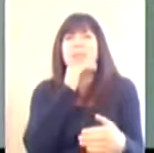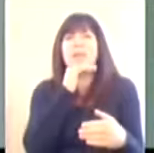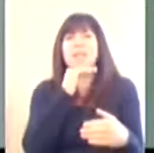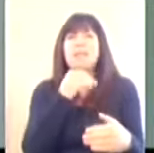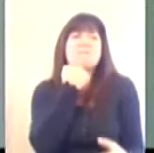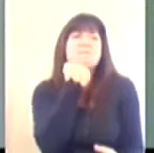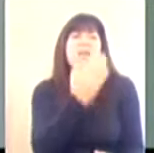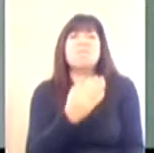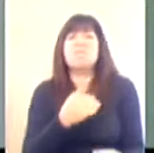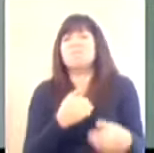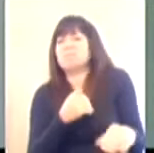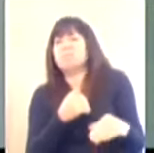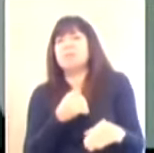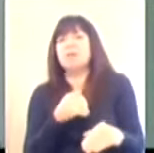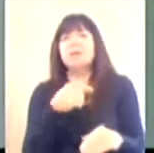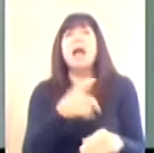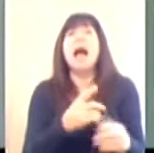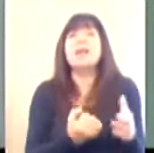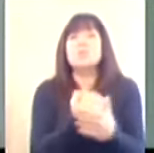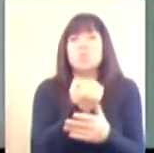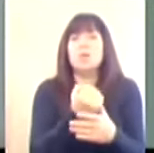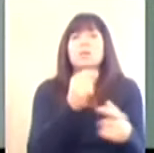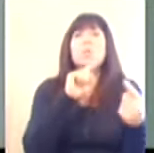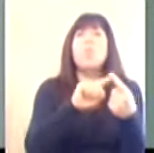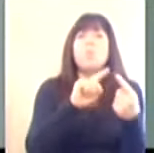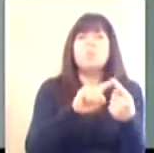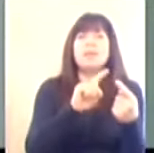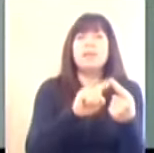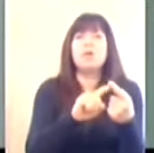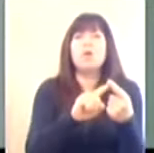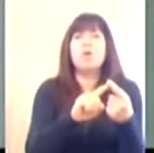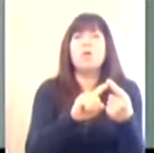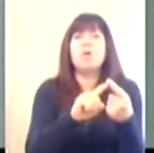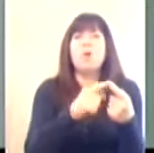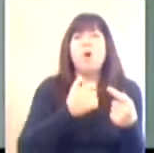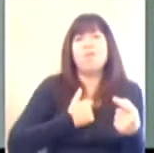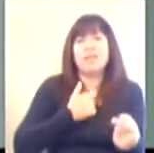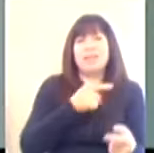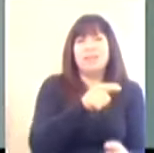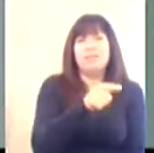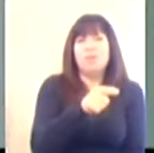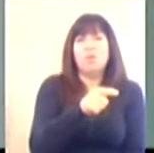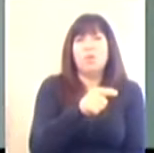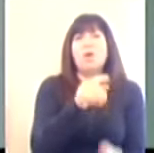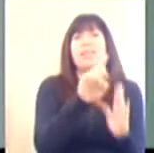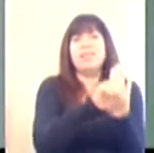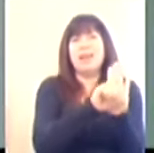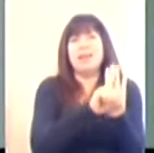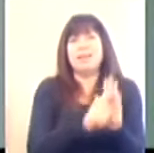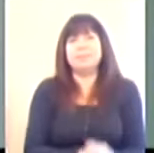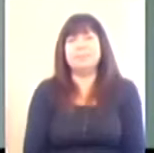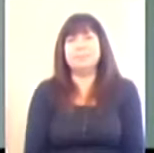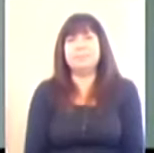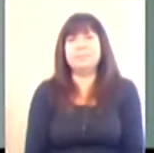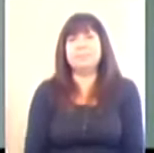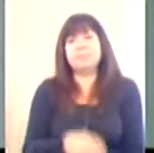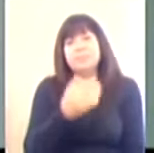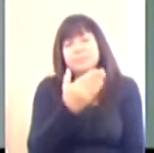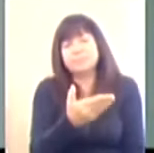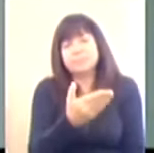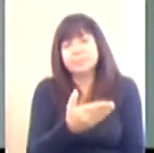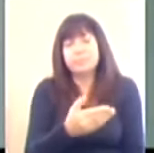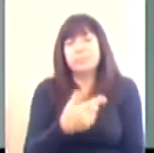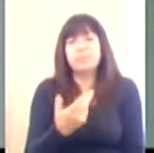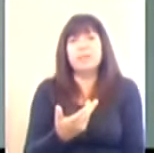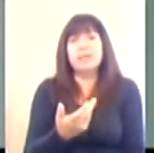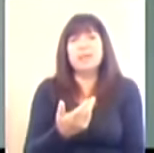sino ayudándolos a cumplir el objetivo que están buscando cumplir mediante la leña, digamos? Y ahí los incentivos,